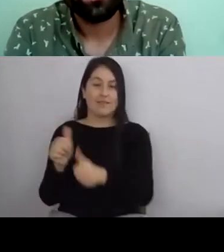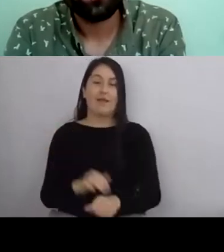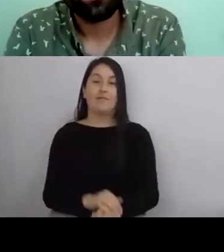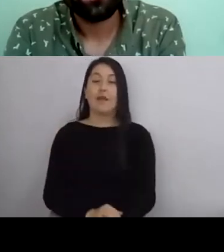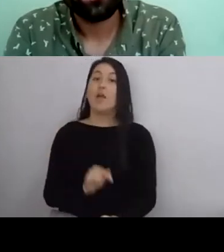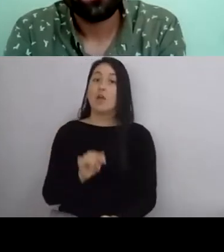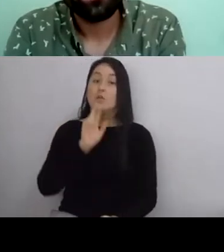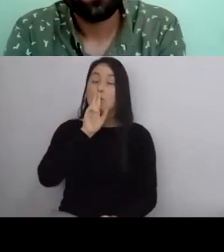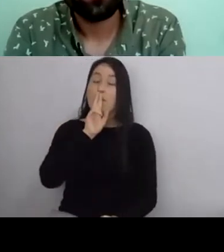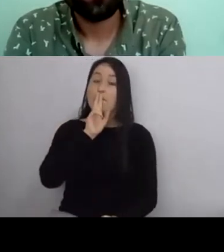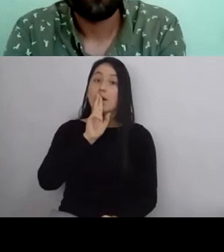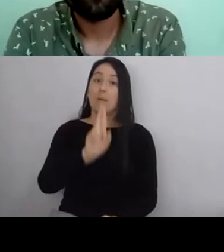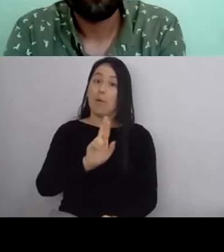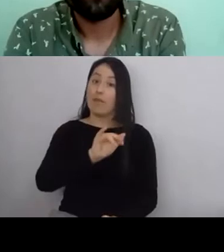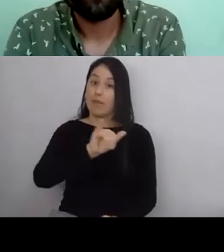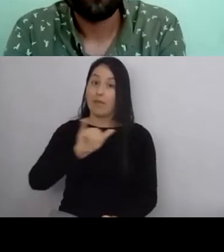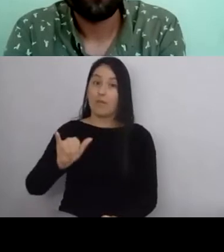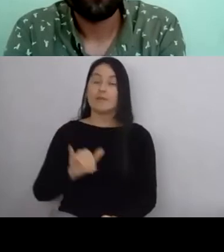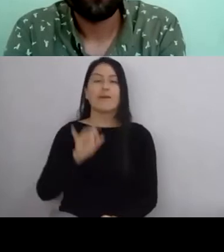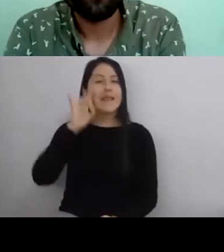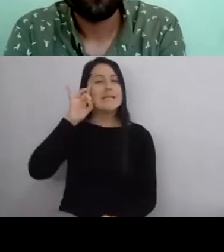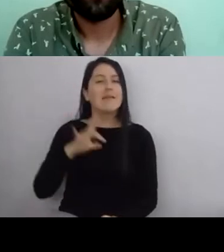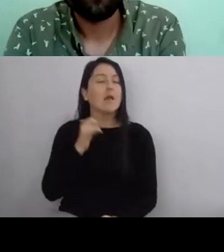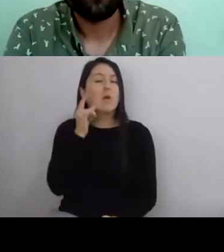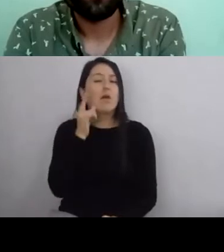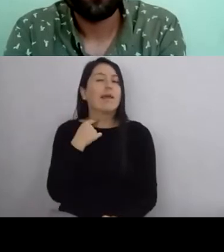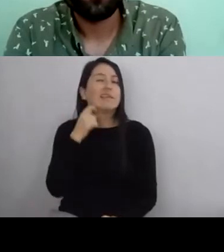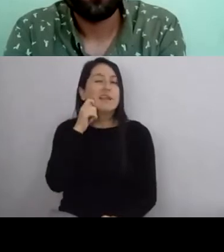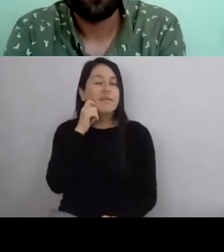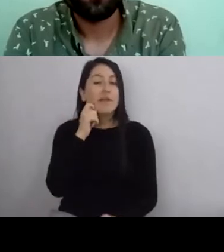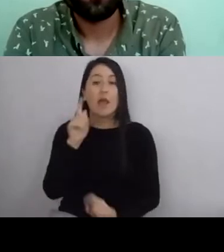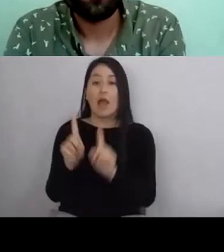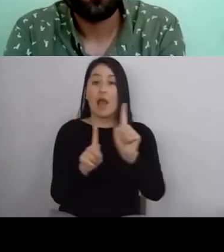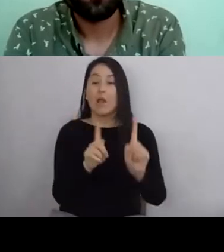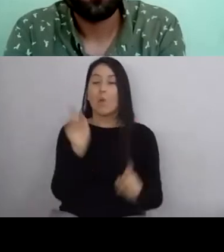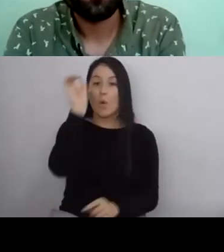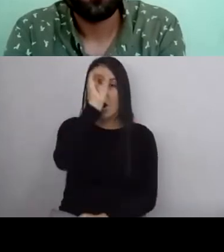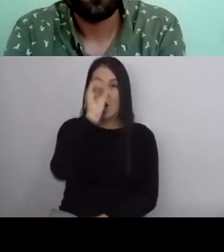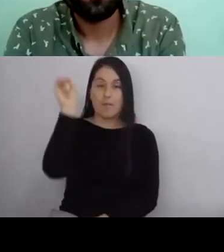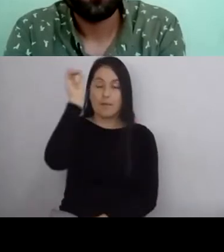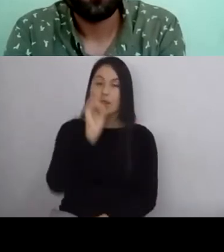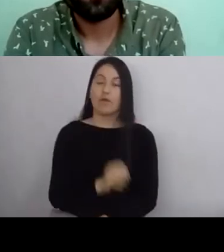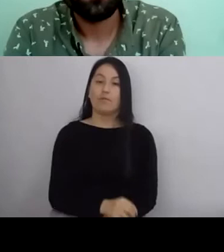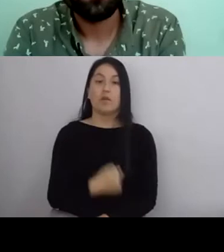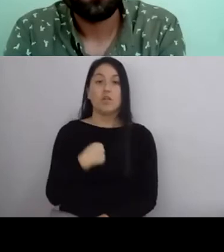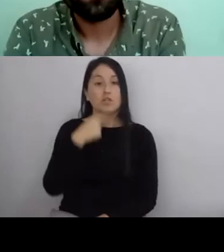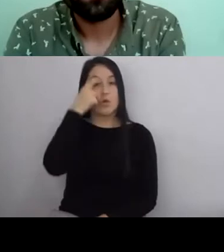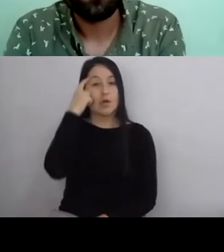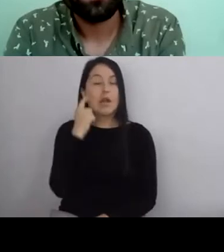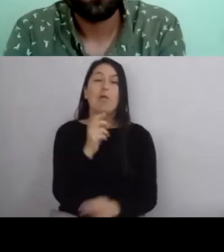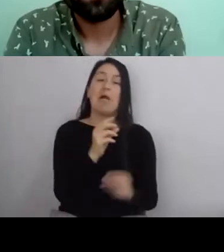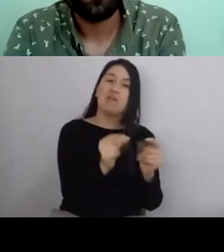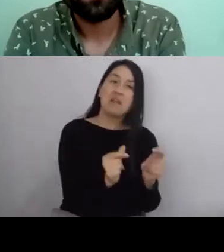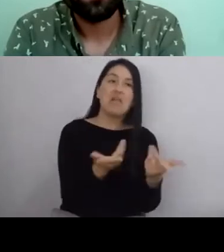que van a saber qué significa. No sé si hay alguien que quiera dar su opinión, quiera escribir en el chat, yo creo que habilidad es esto